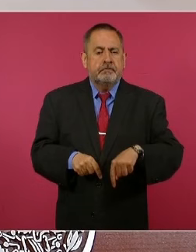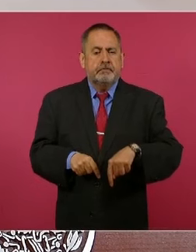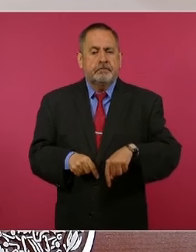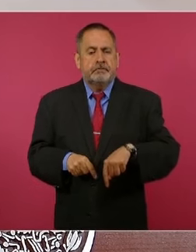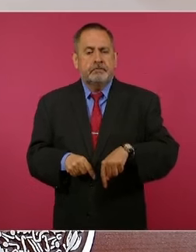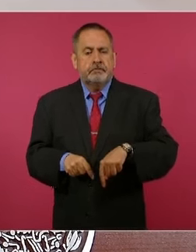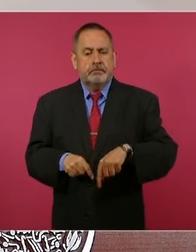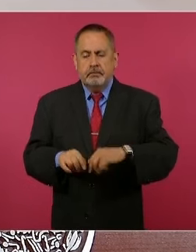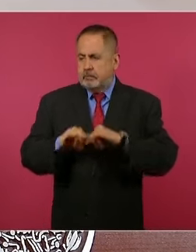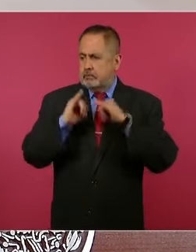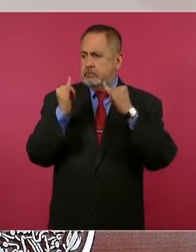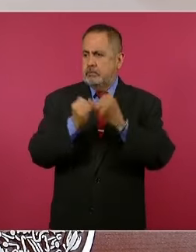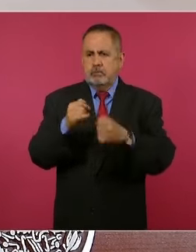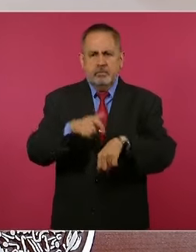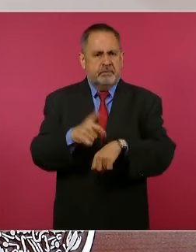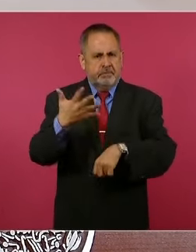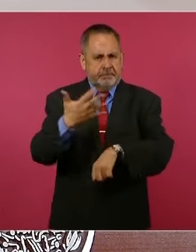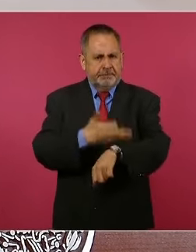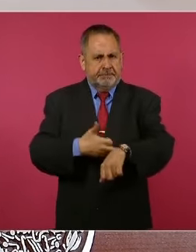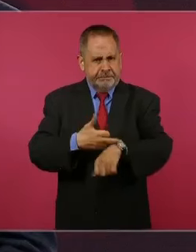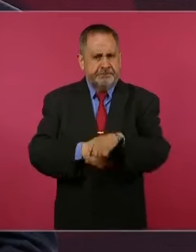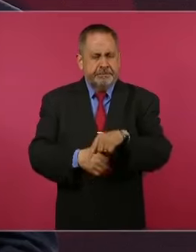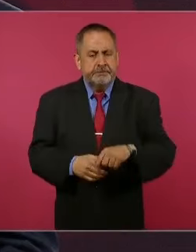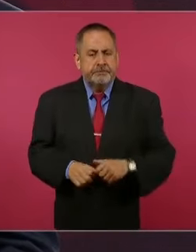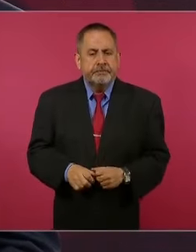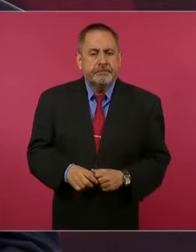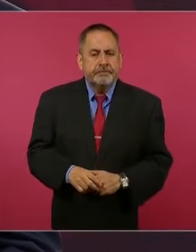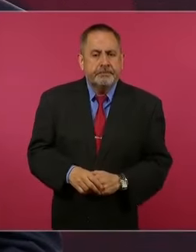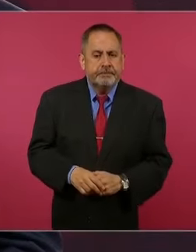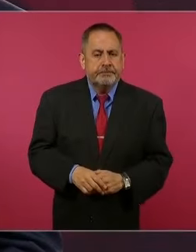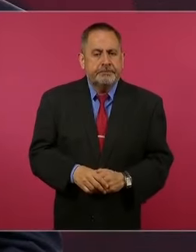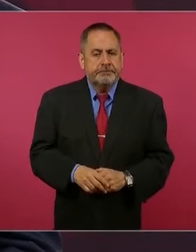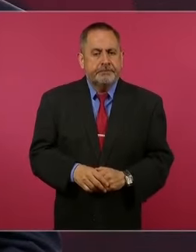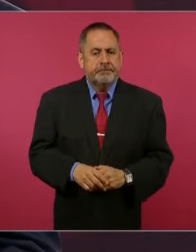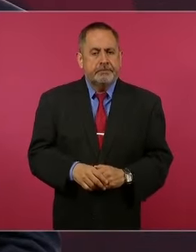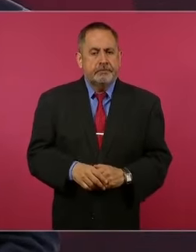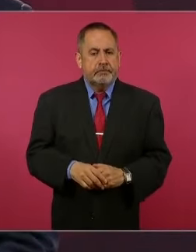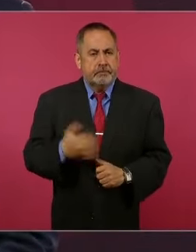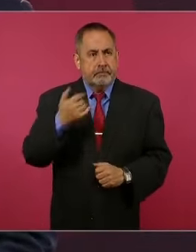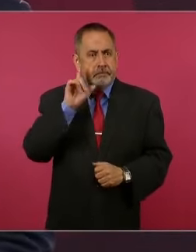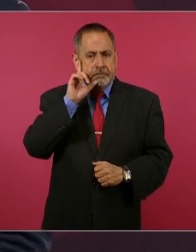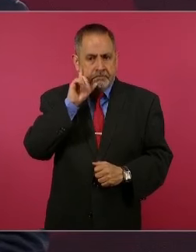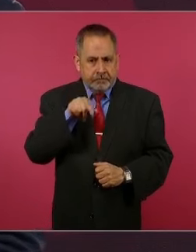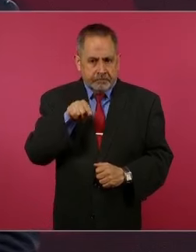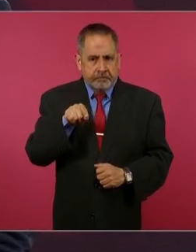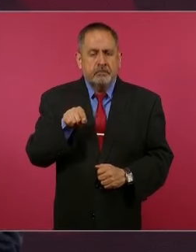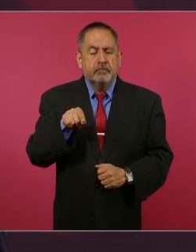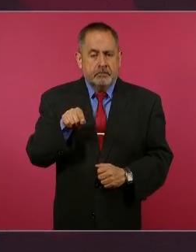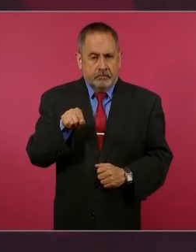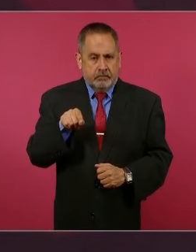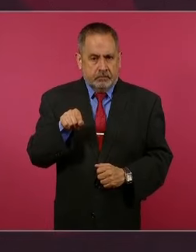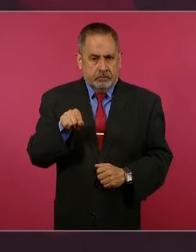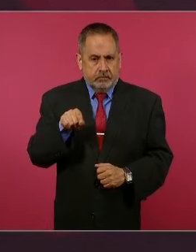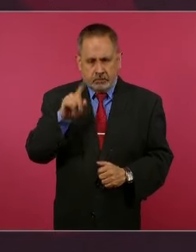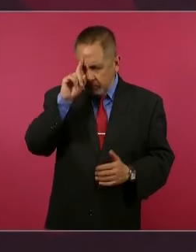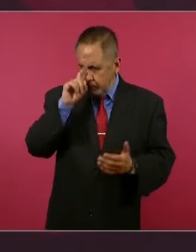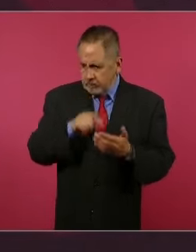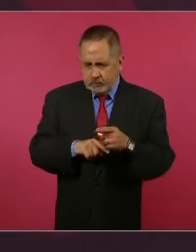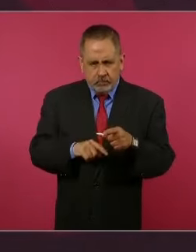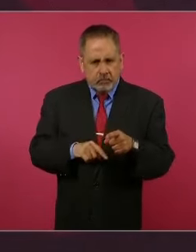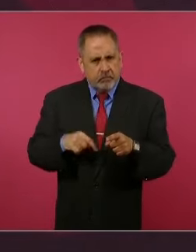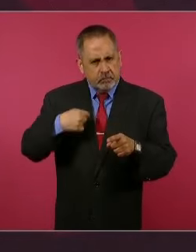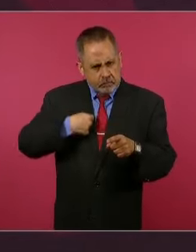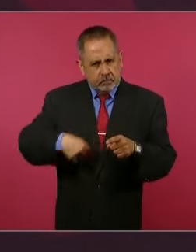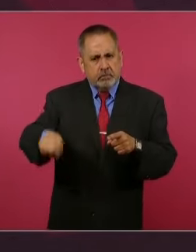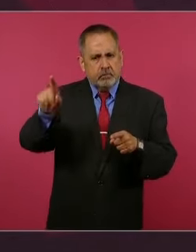a esa reunión y mañana creo que